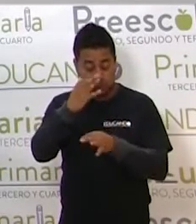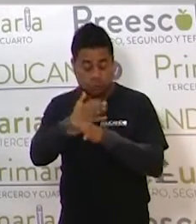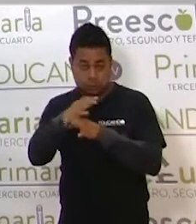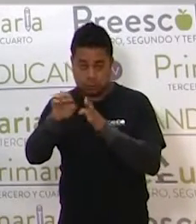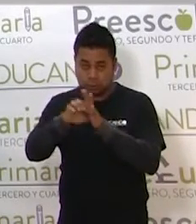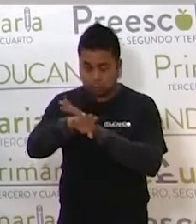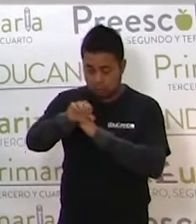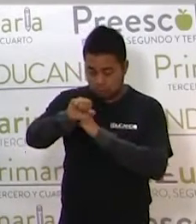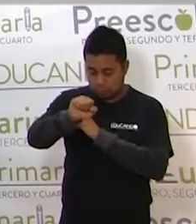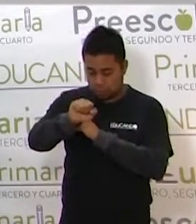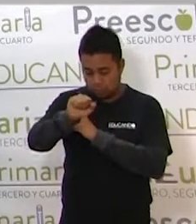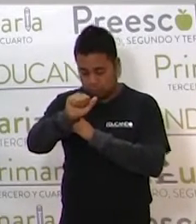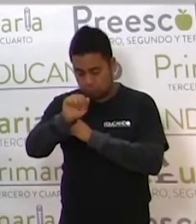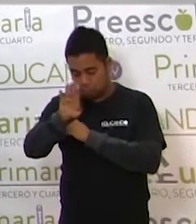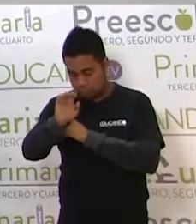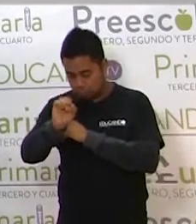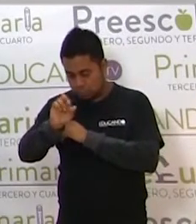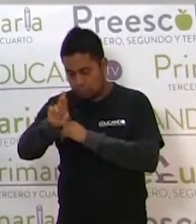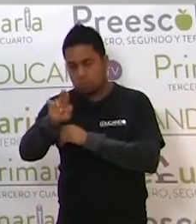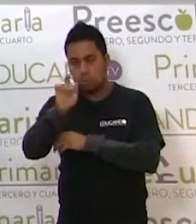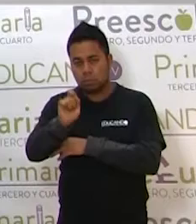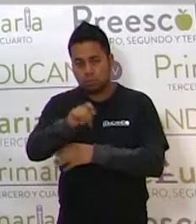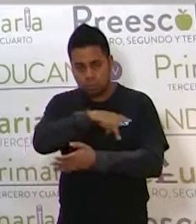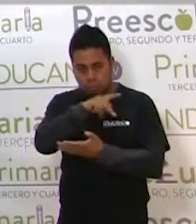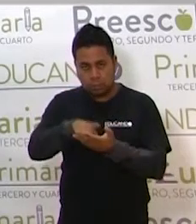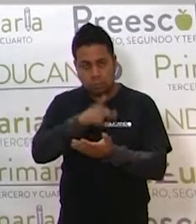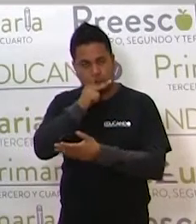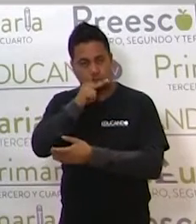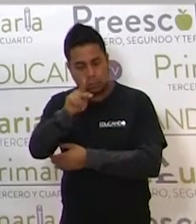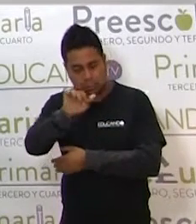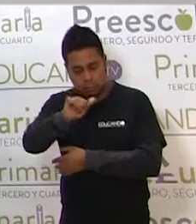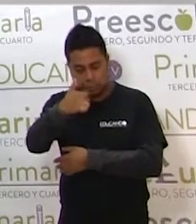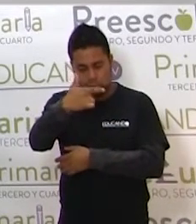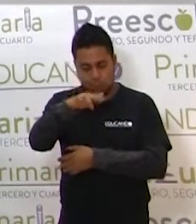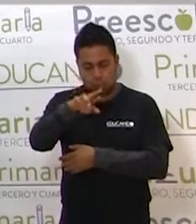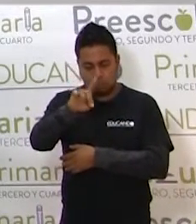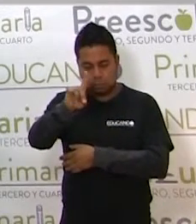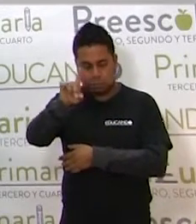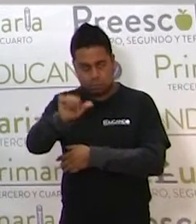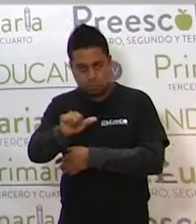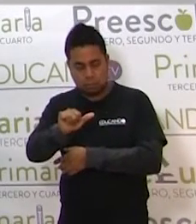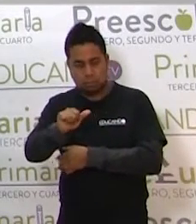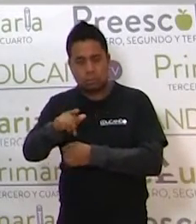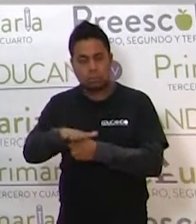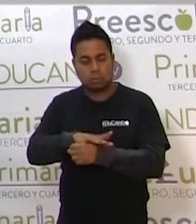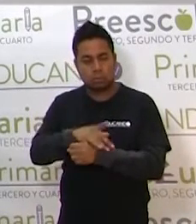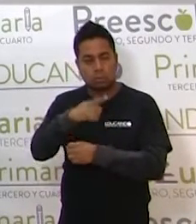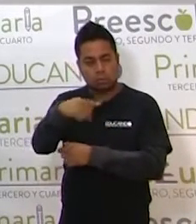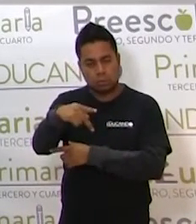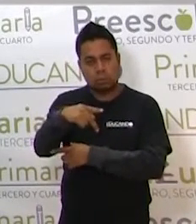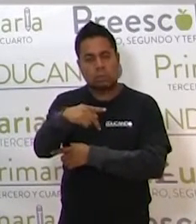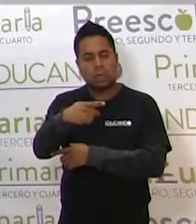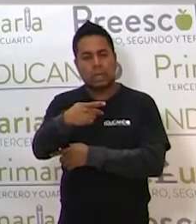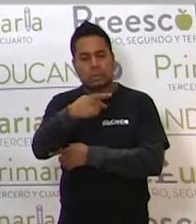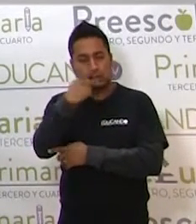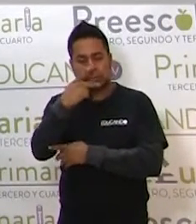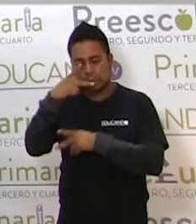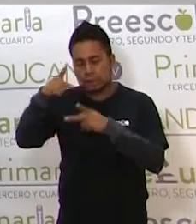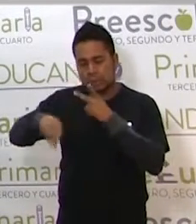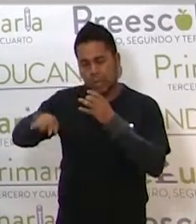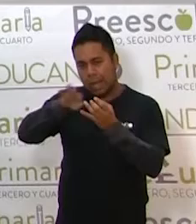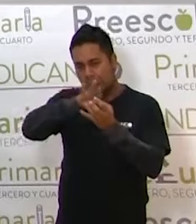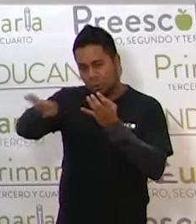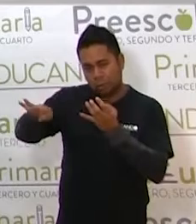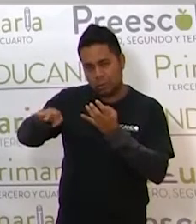sabor nuevamente es una palabra aguda porque está ubicada su sílaba tónica en la